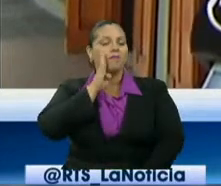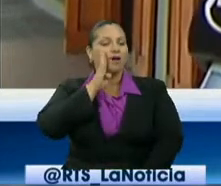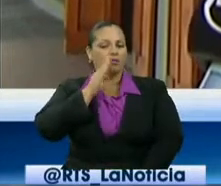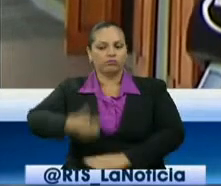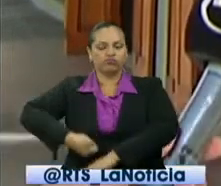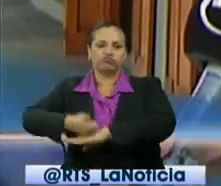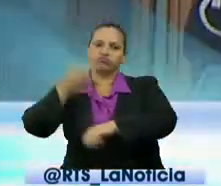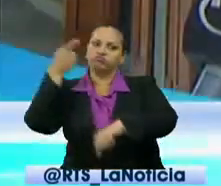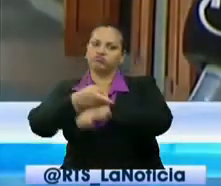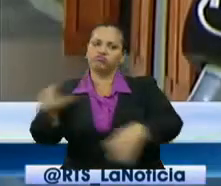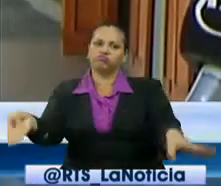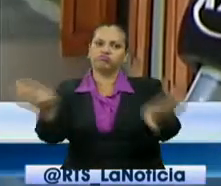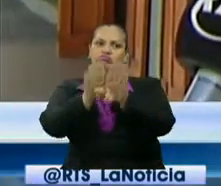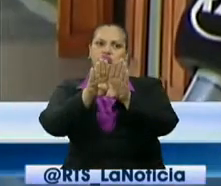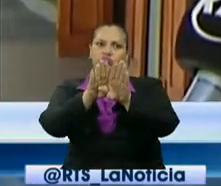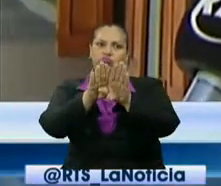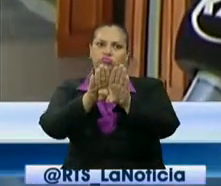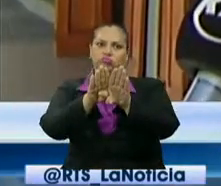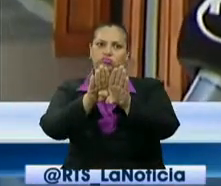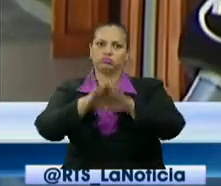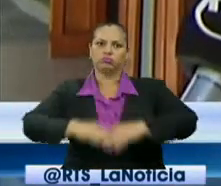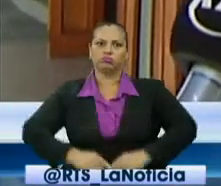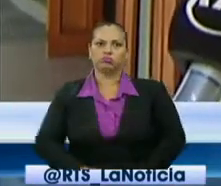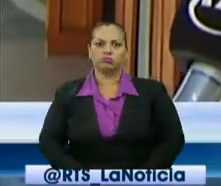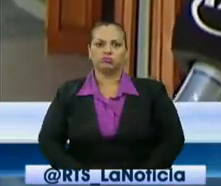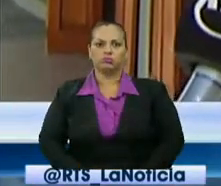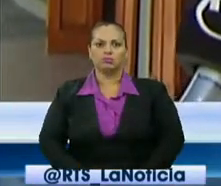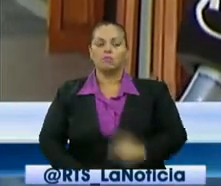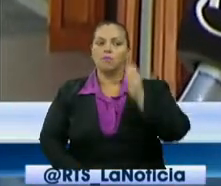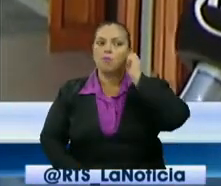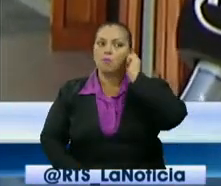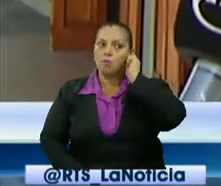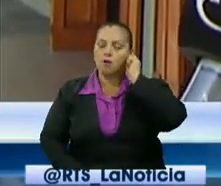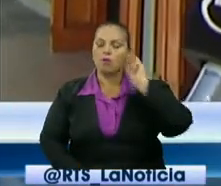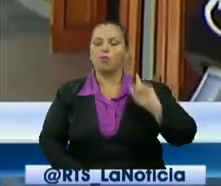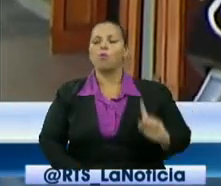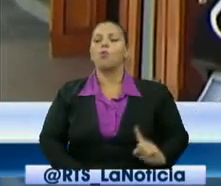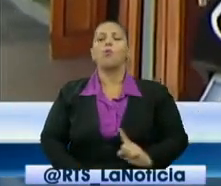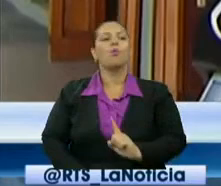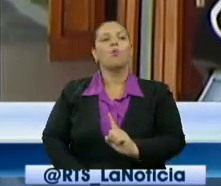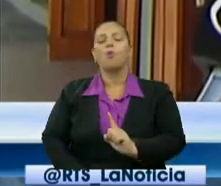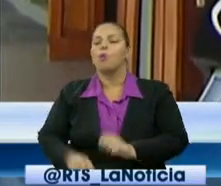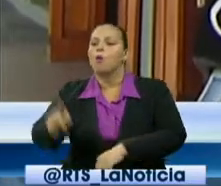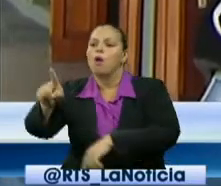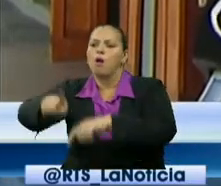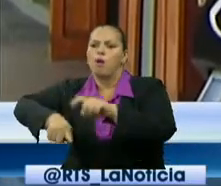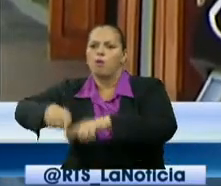a y habló con un amigo de maría por whatsapp